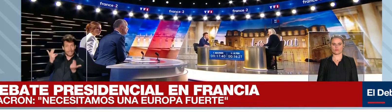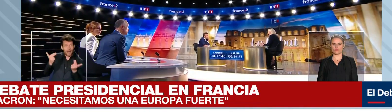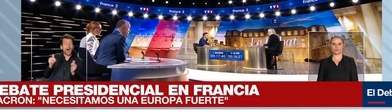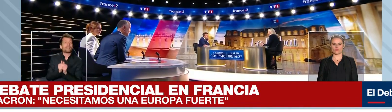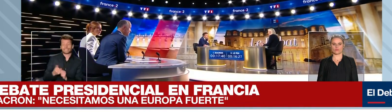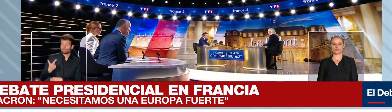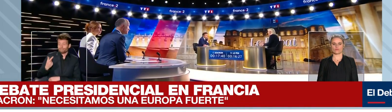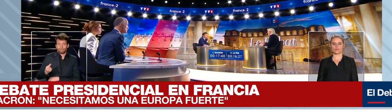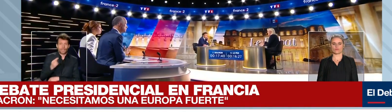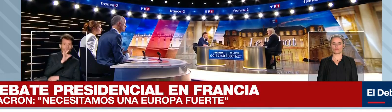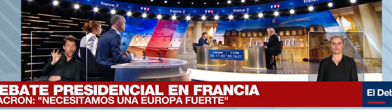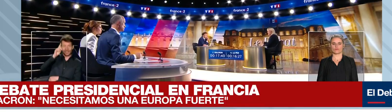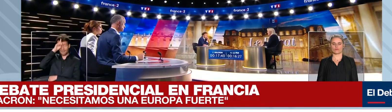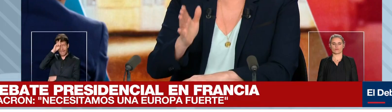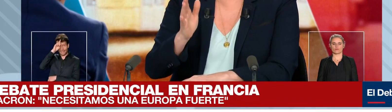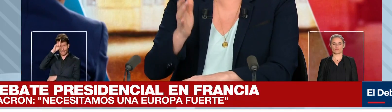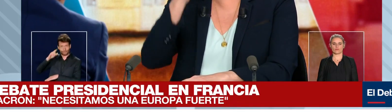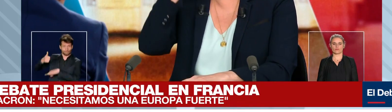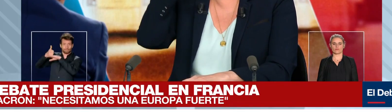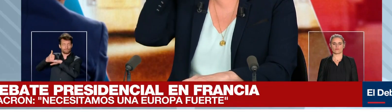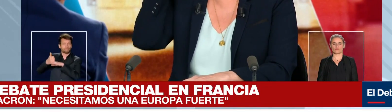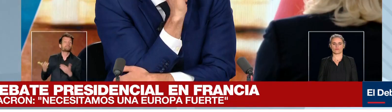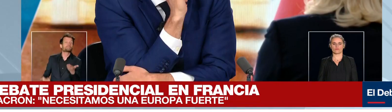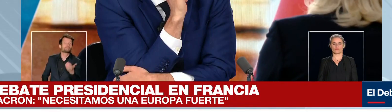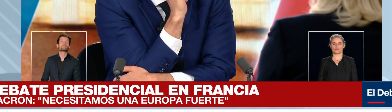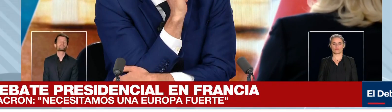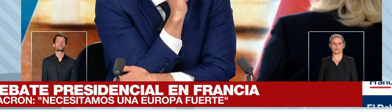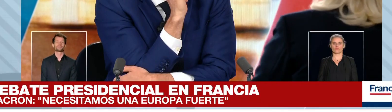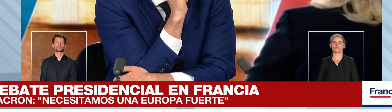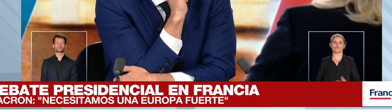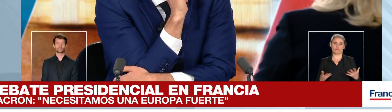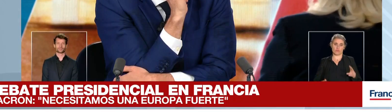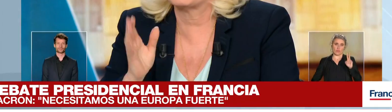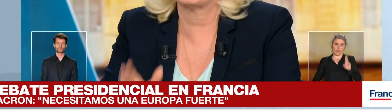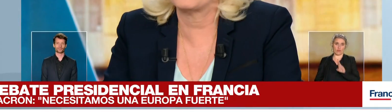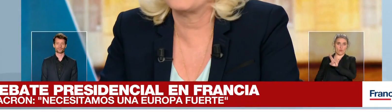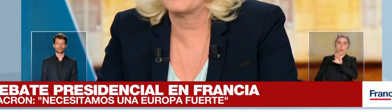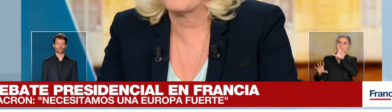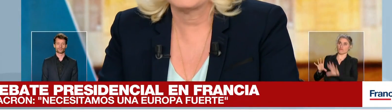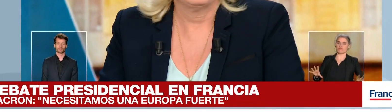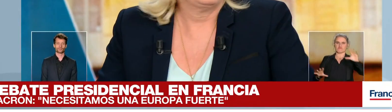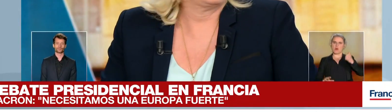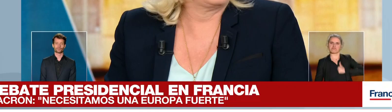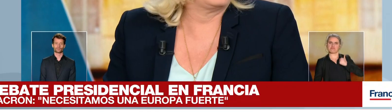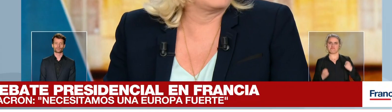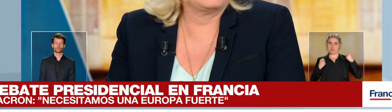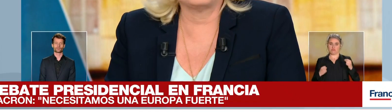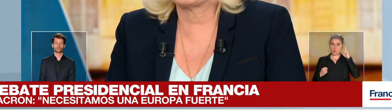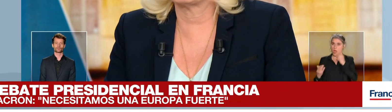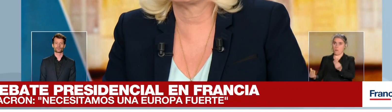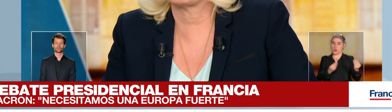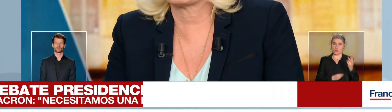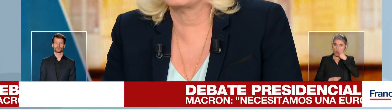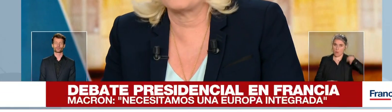dupla franco-alemana como motor? Primero, permítanme decirle a Emmanuel Macron que hay soberanía europea y no hay pueblo